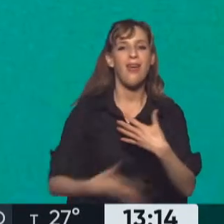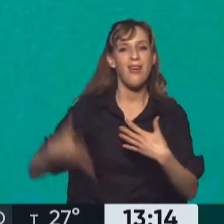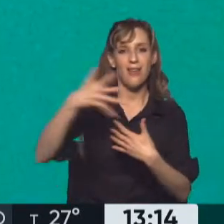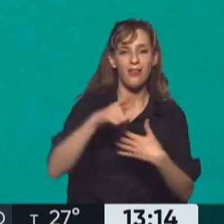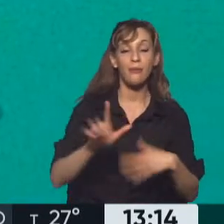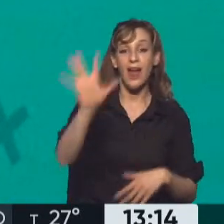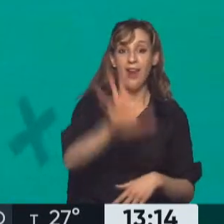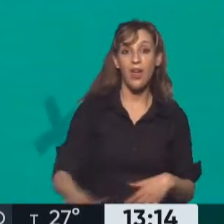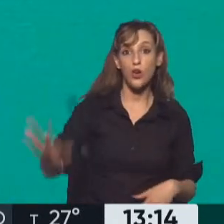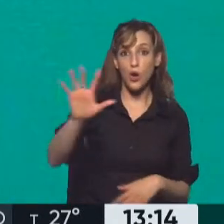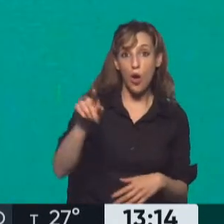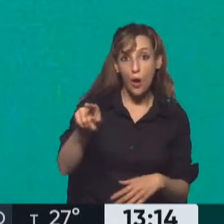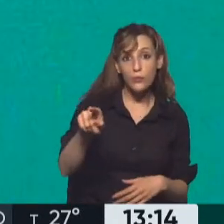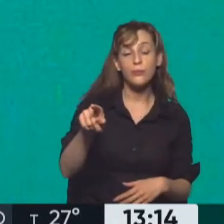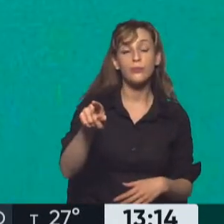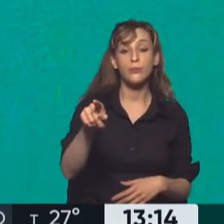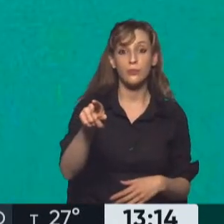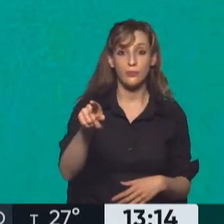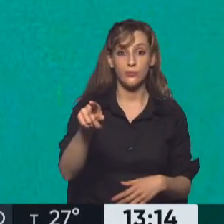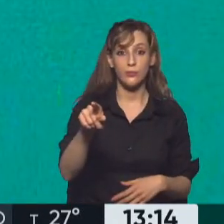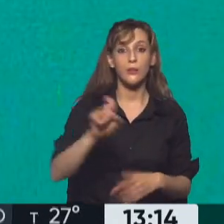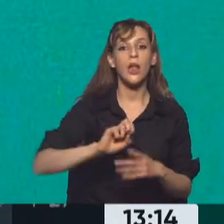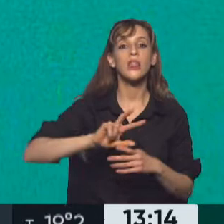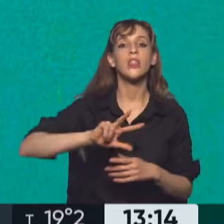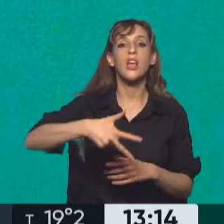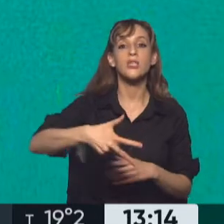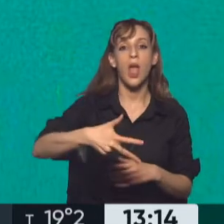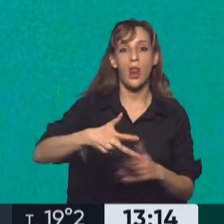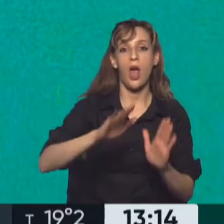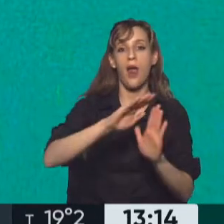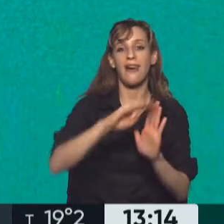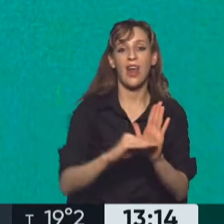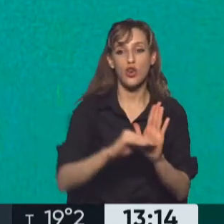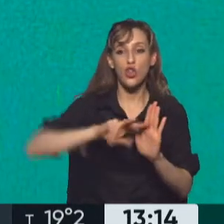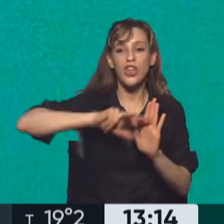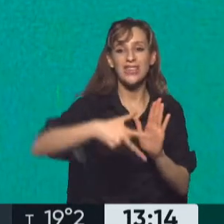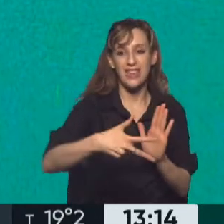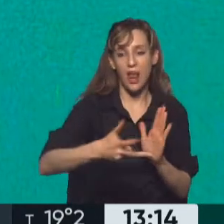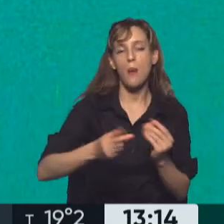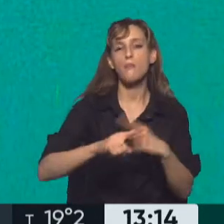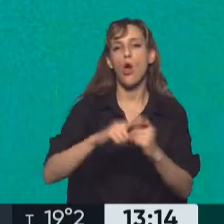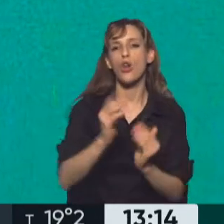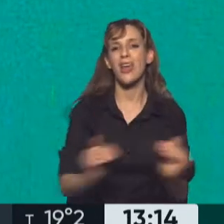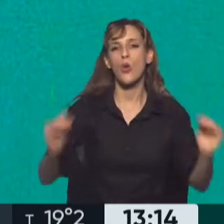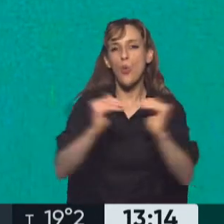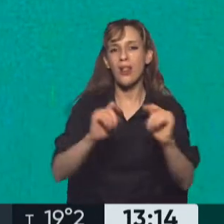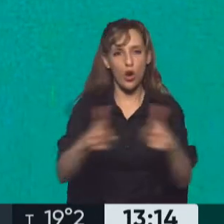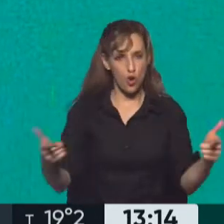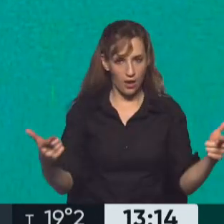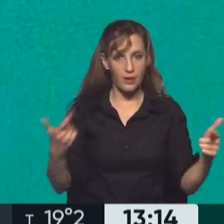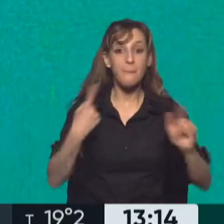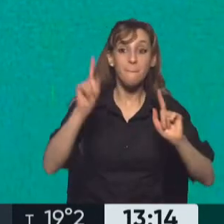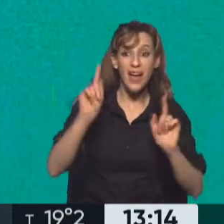región que tiene, es la tercera en materia de desigualdad en ingresos. Ahora, cuando vamos a la distribución de